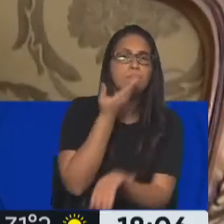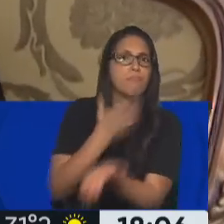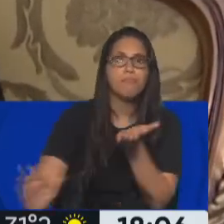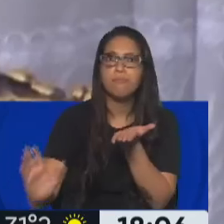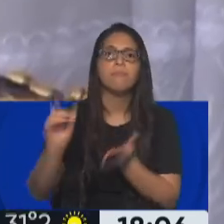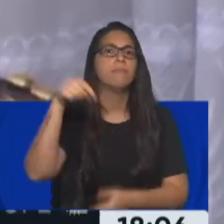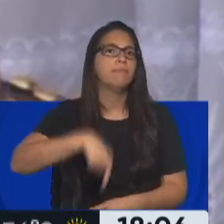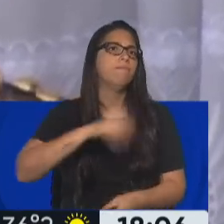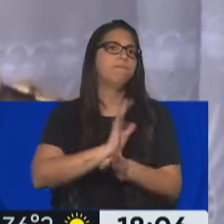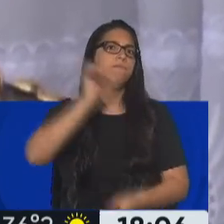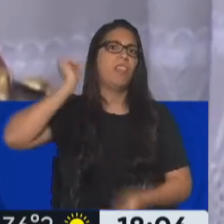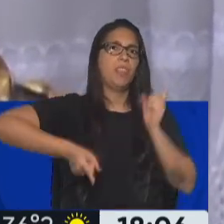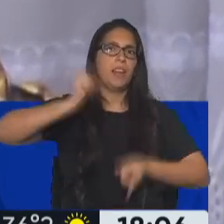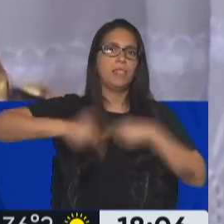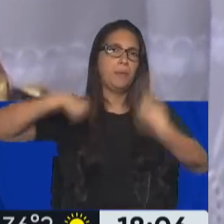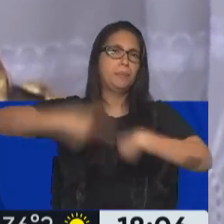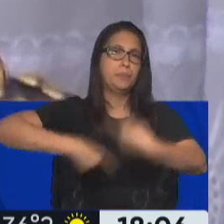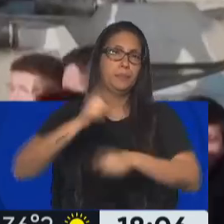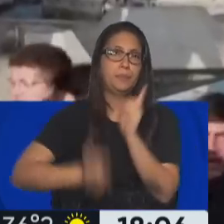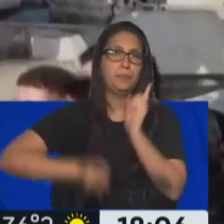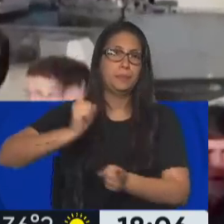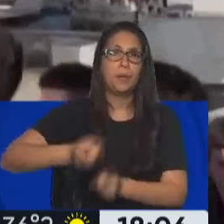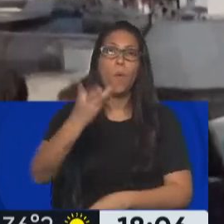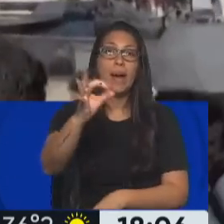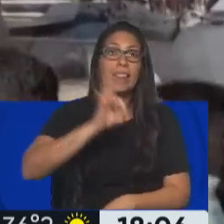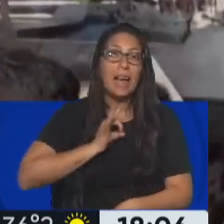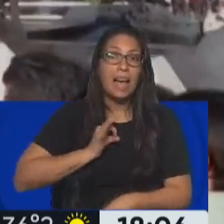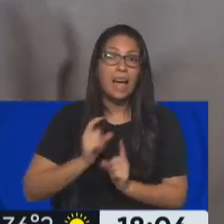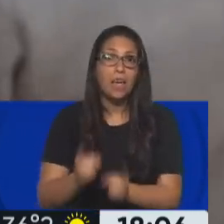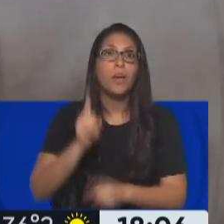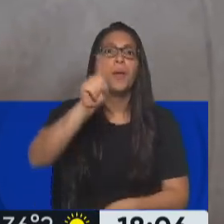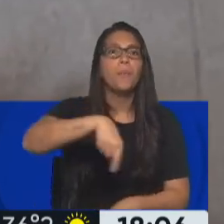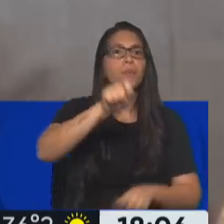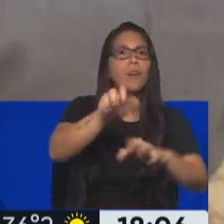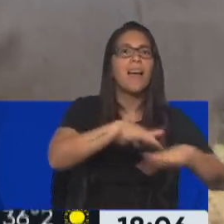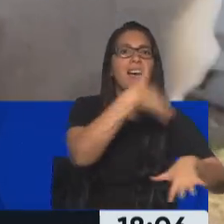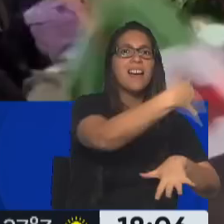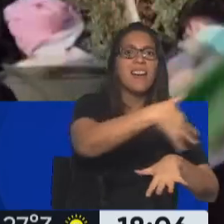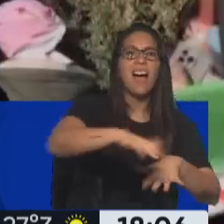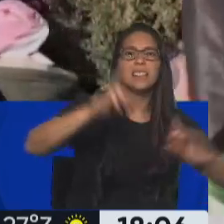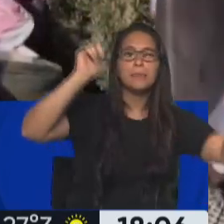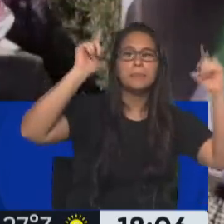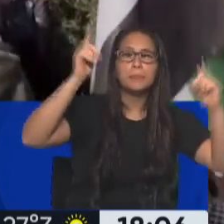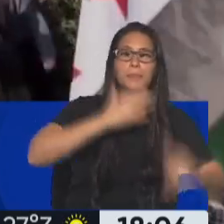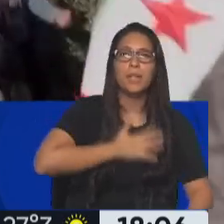una dinastía autoritaria de más de 40 años y dio paso a escenas de júbilo y celebraciones en todo el